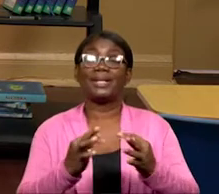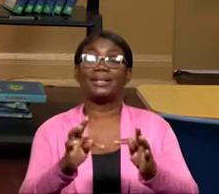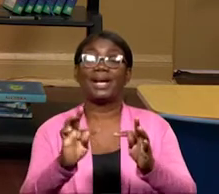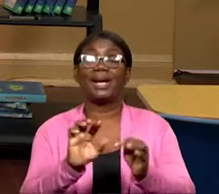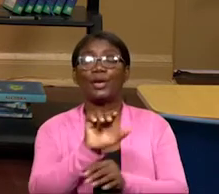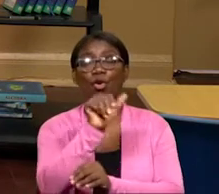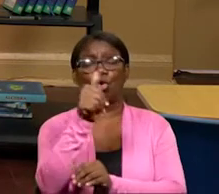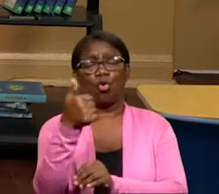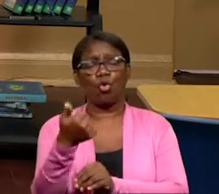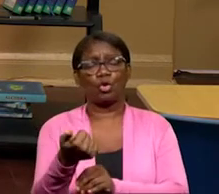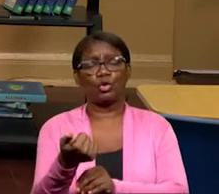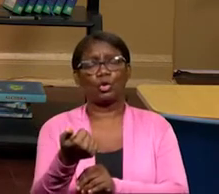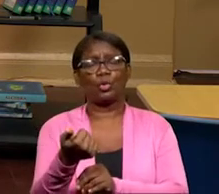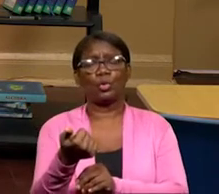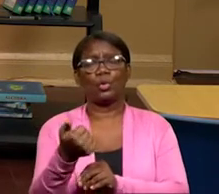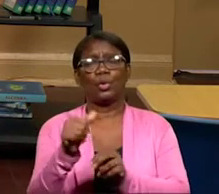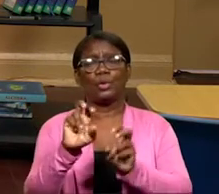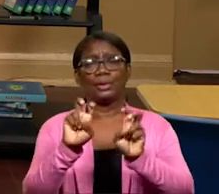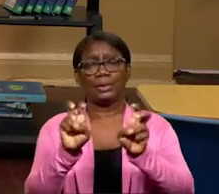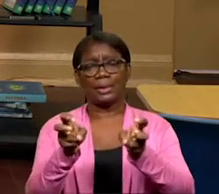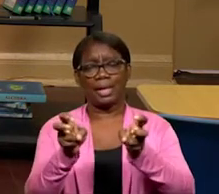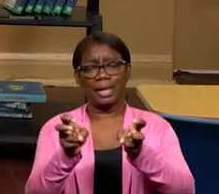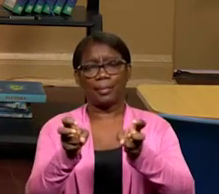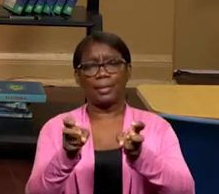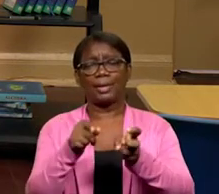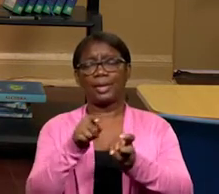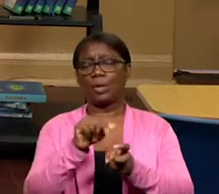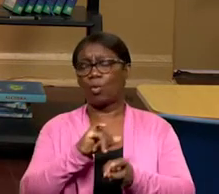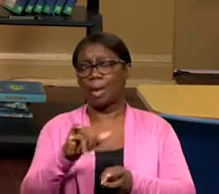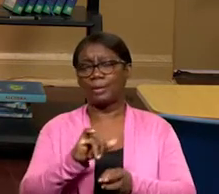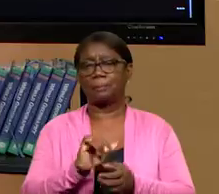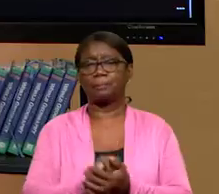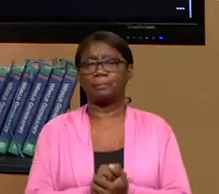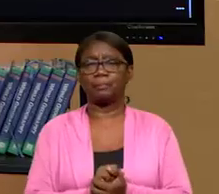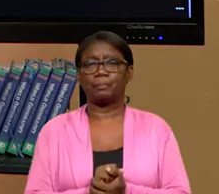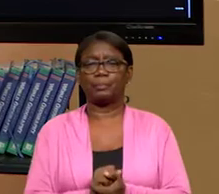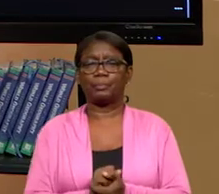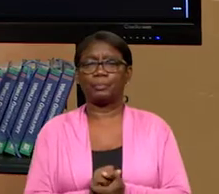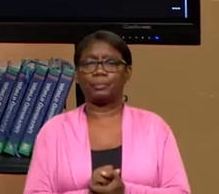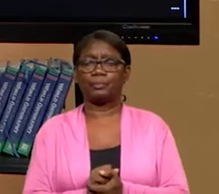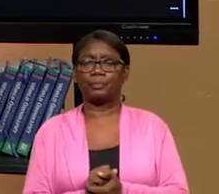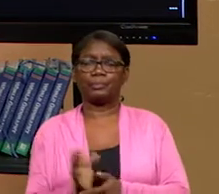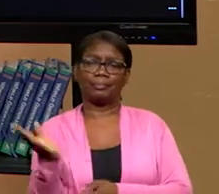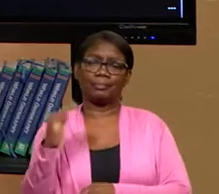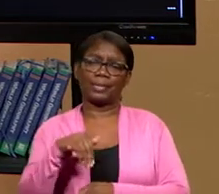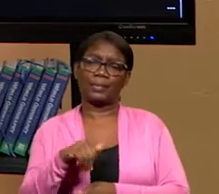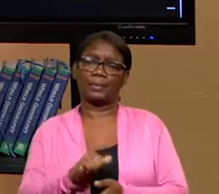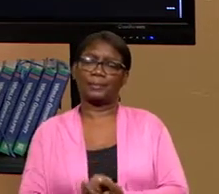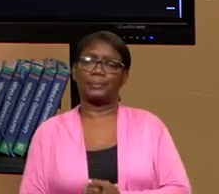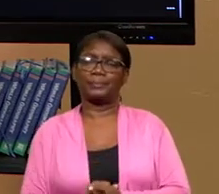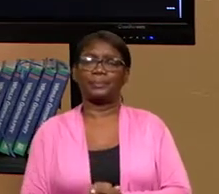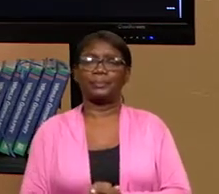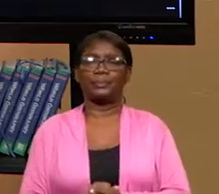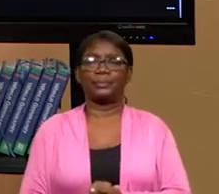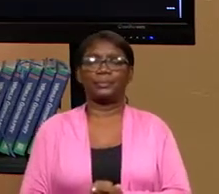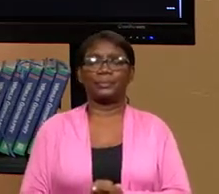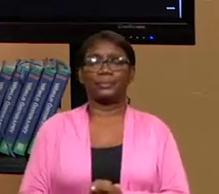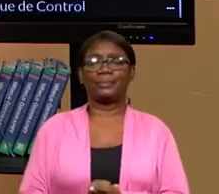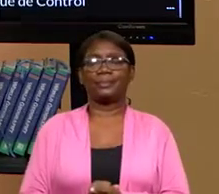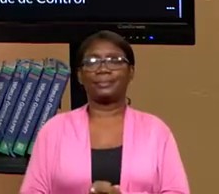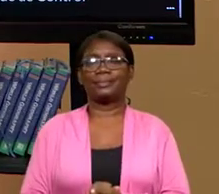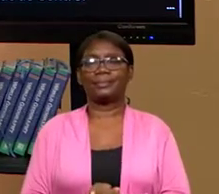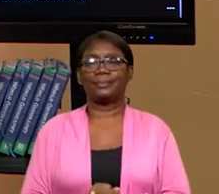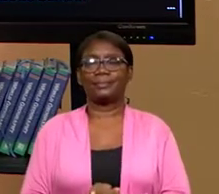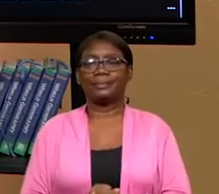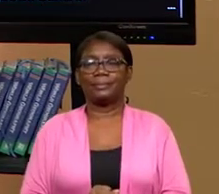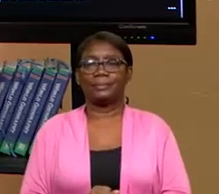otros temas relacionados con la misma. Bien, vengan. Vamos a ver lo que tenemos